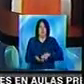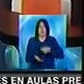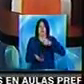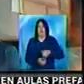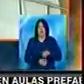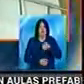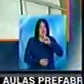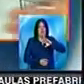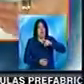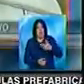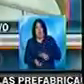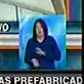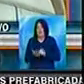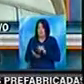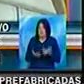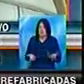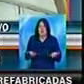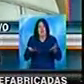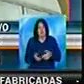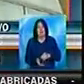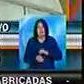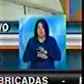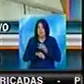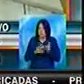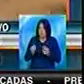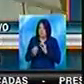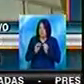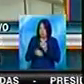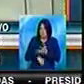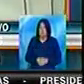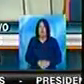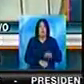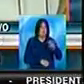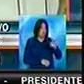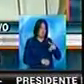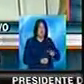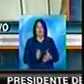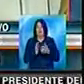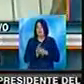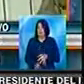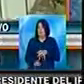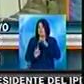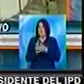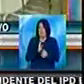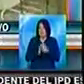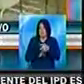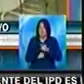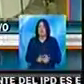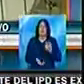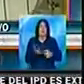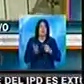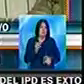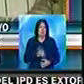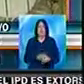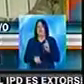agua, cosa que me pasa todos los meses, aquí le vamos a dar una solución. Mari Calistro está con un especialista que nos va a dar tips